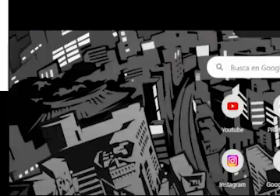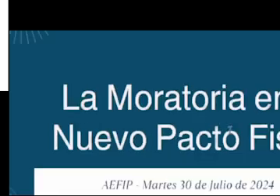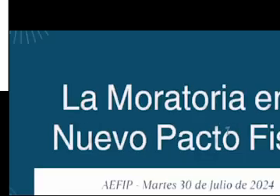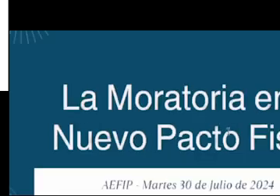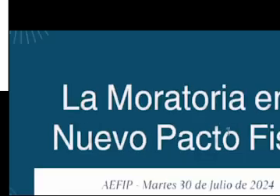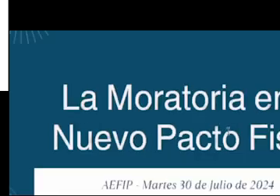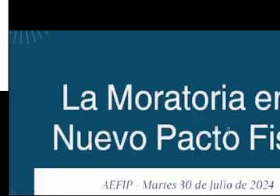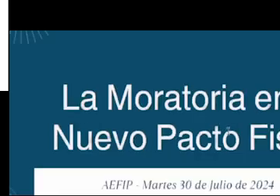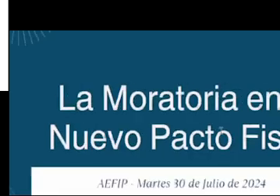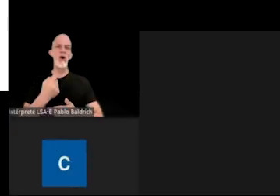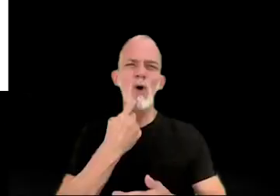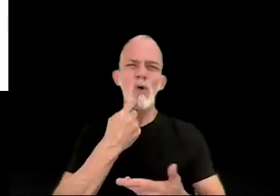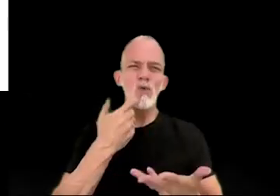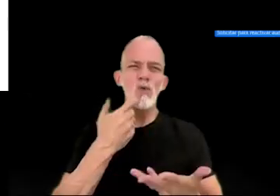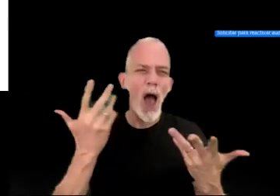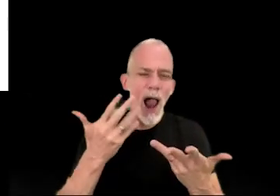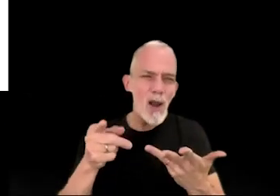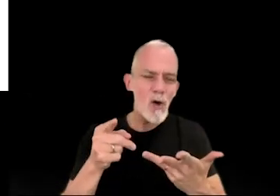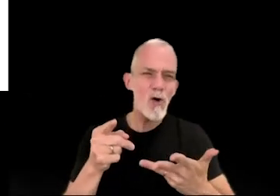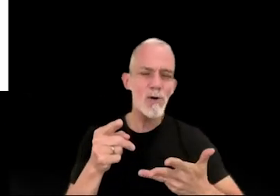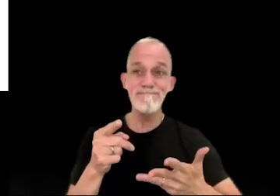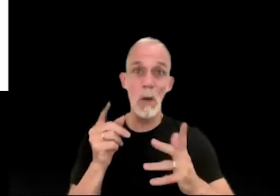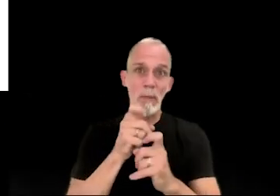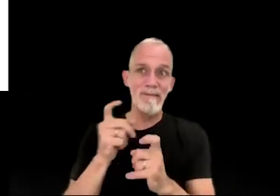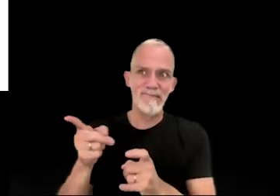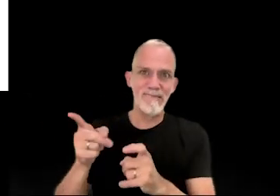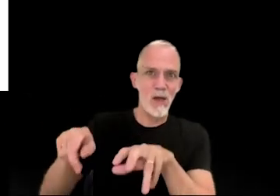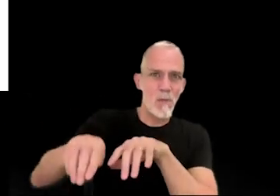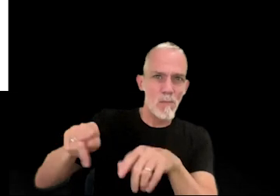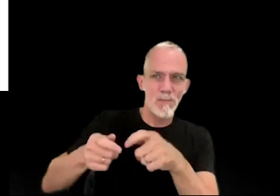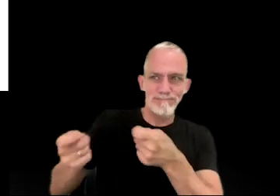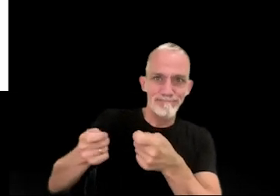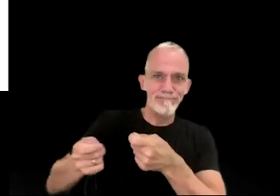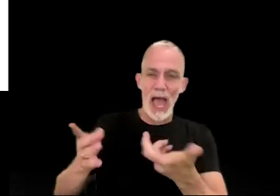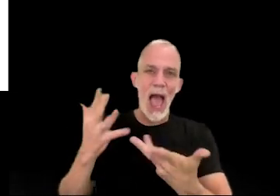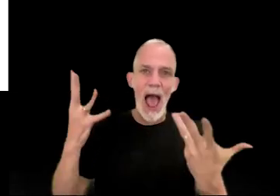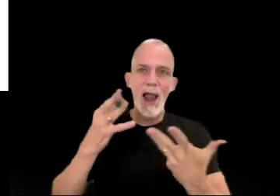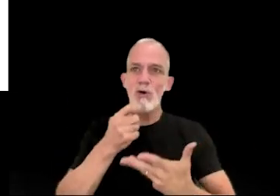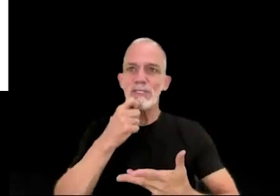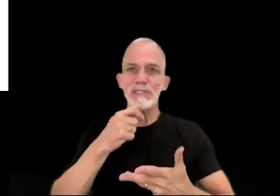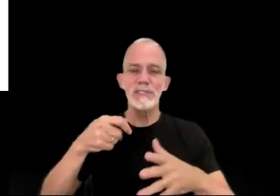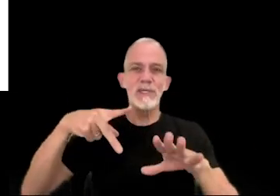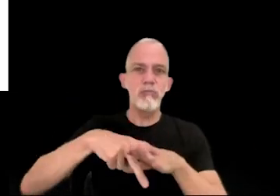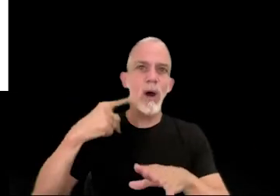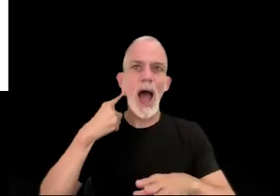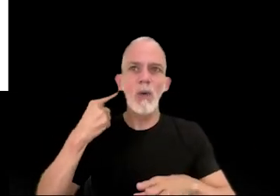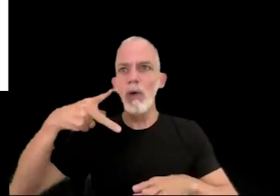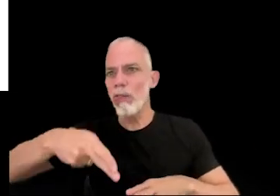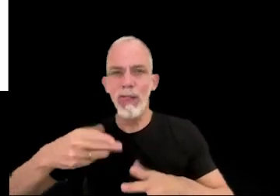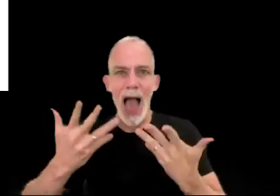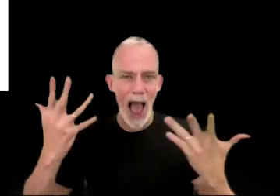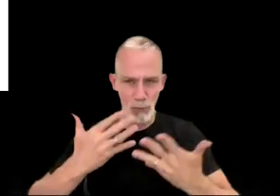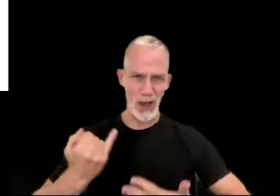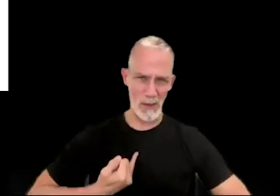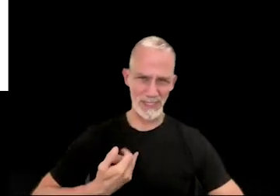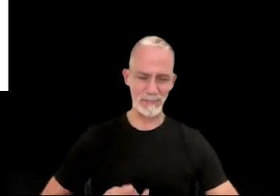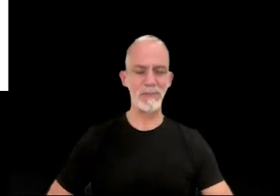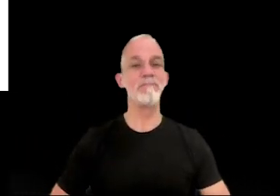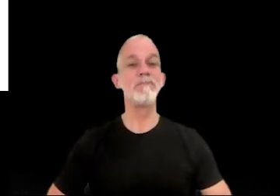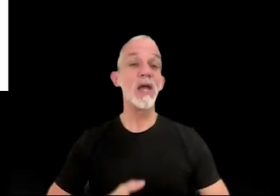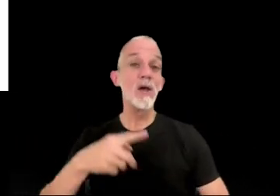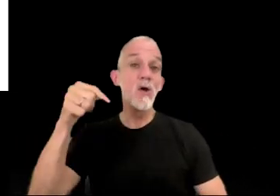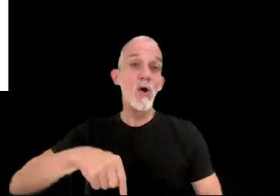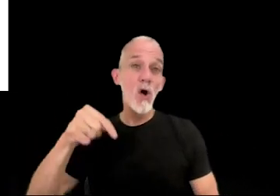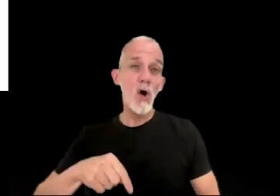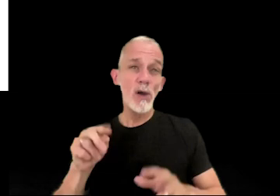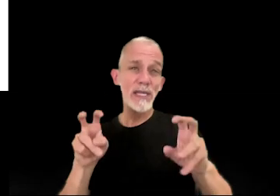Cualquier cosita le pido por favor a los chicos que están coordinando que me avisen si se llega a cortar el audio o lo que fuere. Hoy entonces vamos a